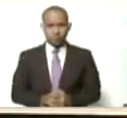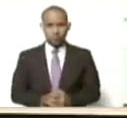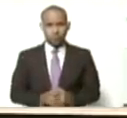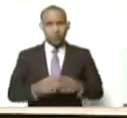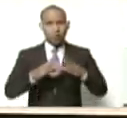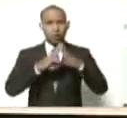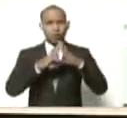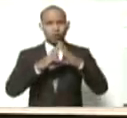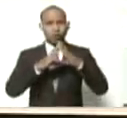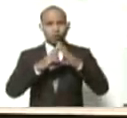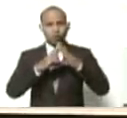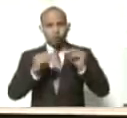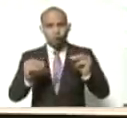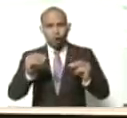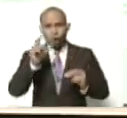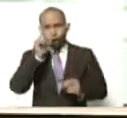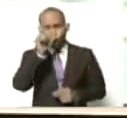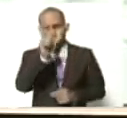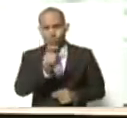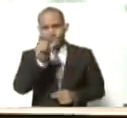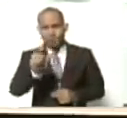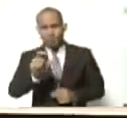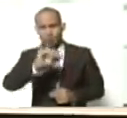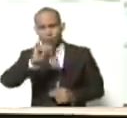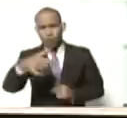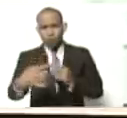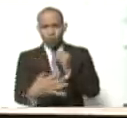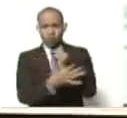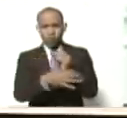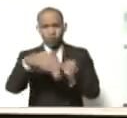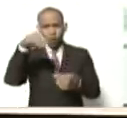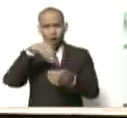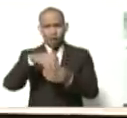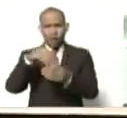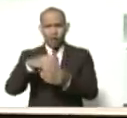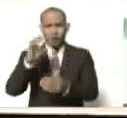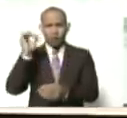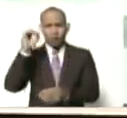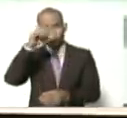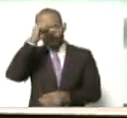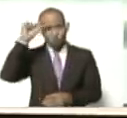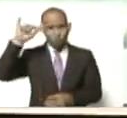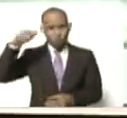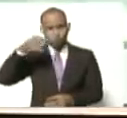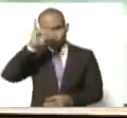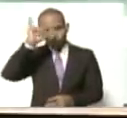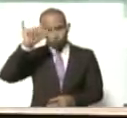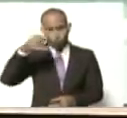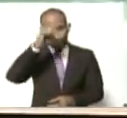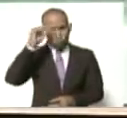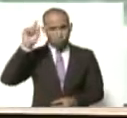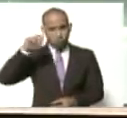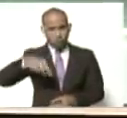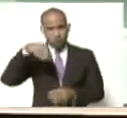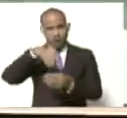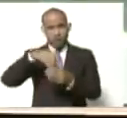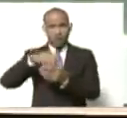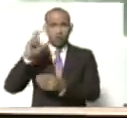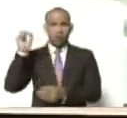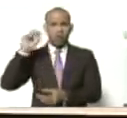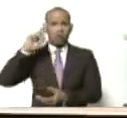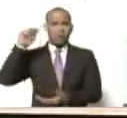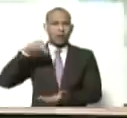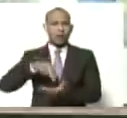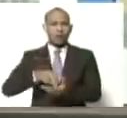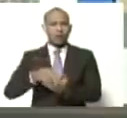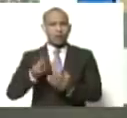toda la pudrición que dejó Guaidó, Ramos Alud y Julio Borges dentro de la Asamblea Nacional. Que nadie se